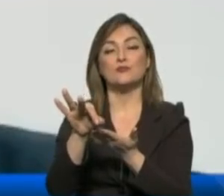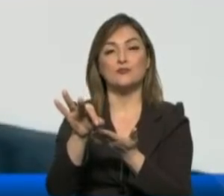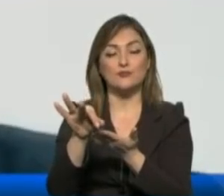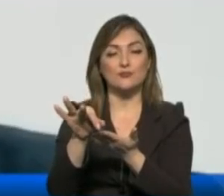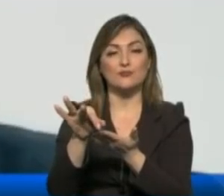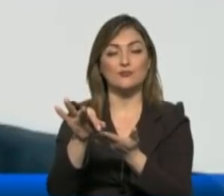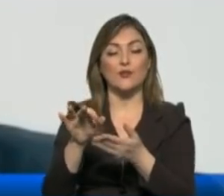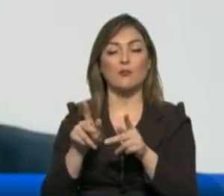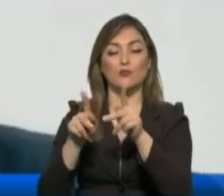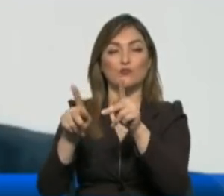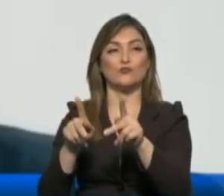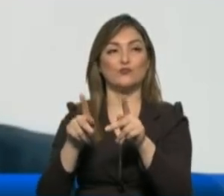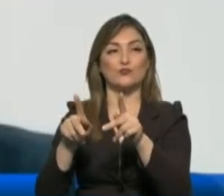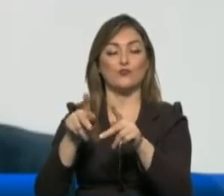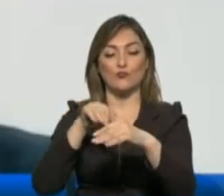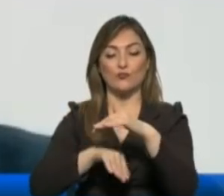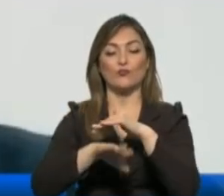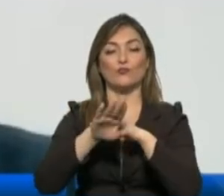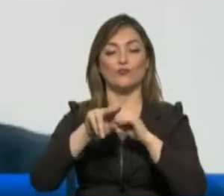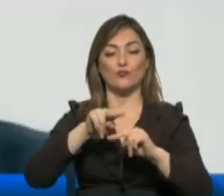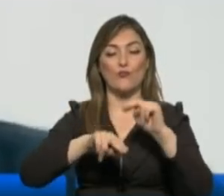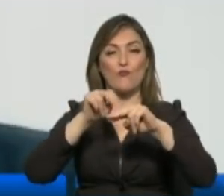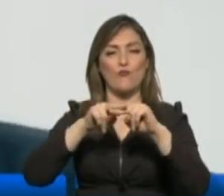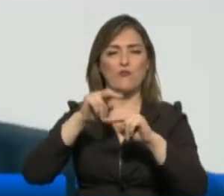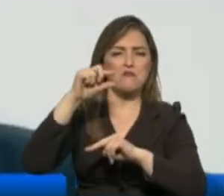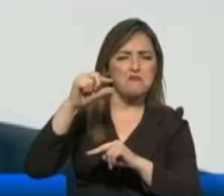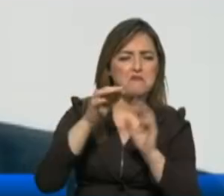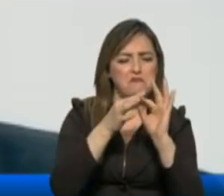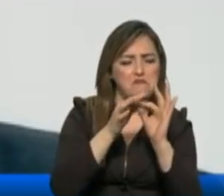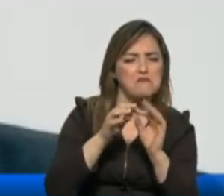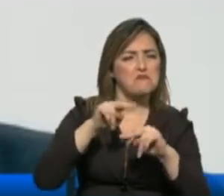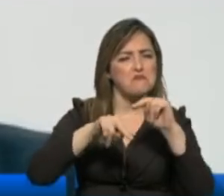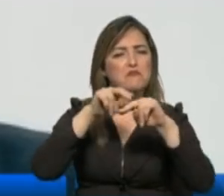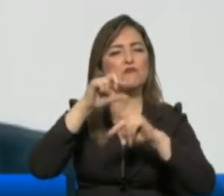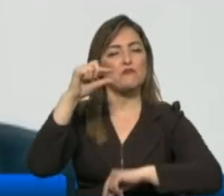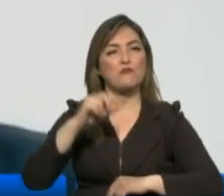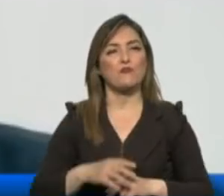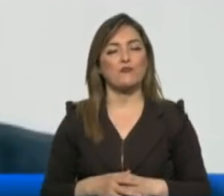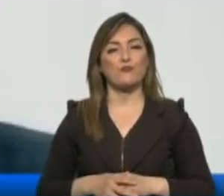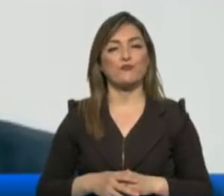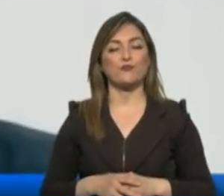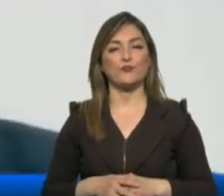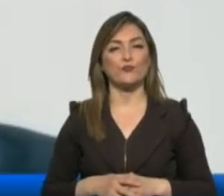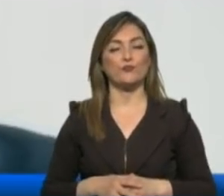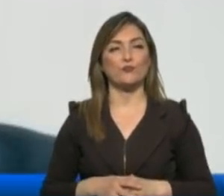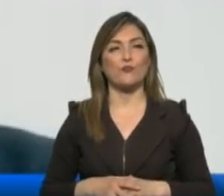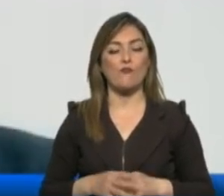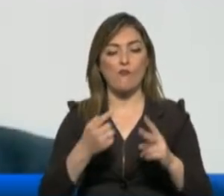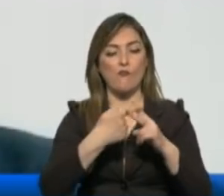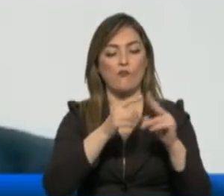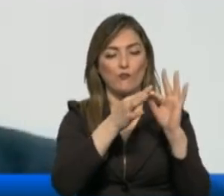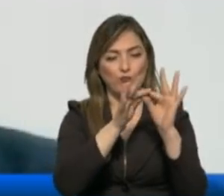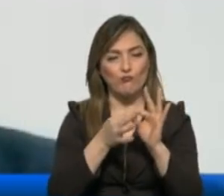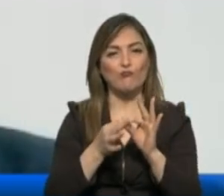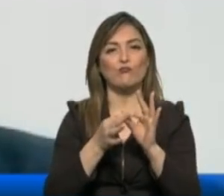una licencia de intervenciones constructivas menores. Solo se puede hacer intervenciones de mantenimiento,